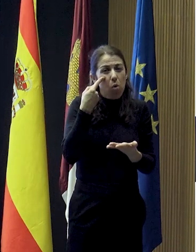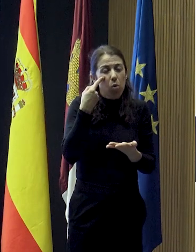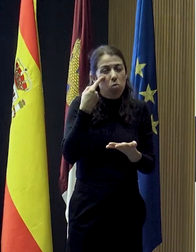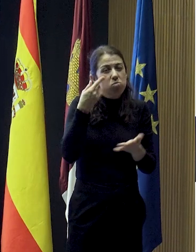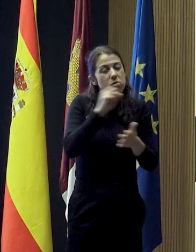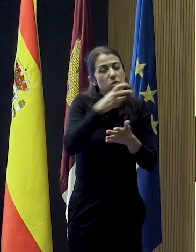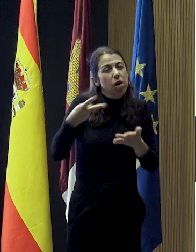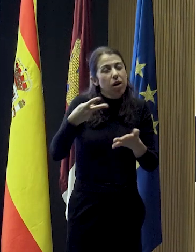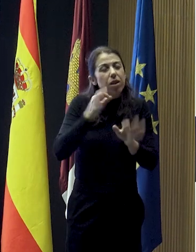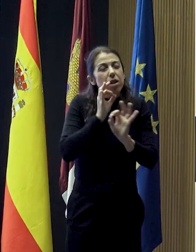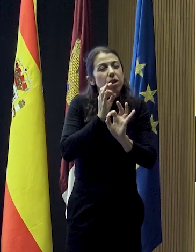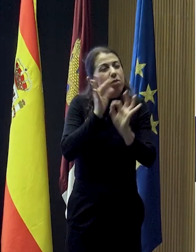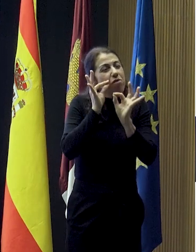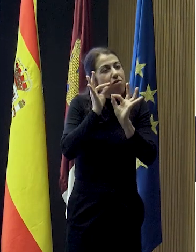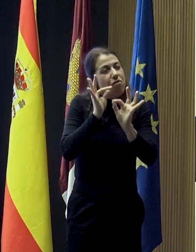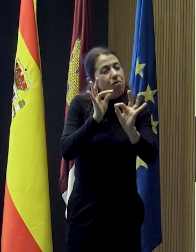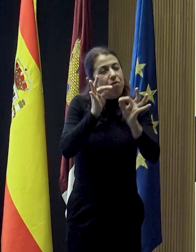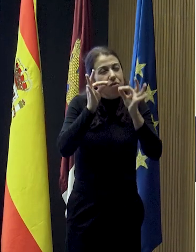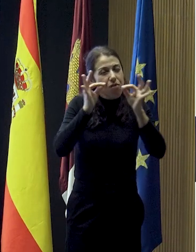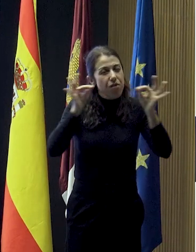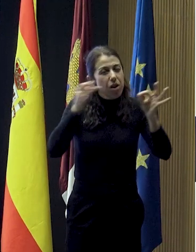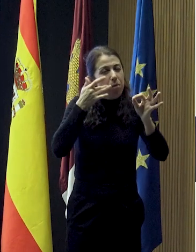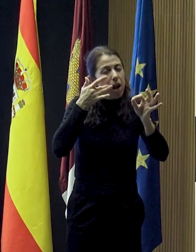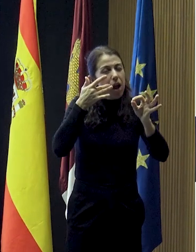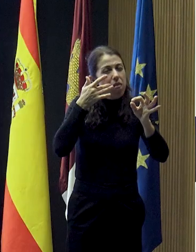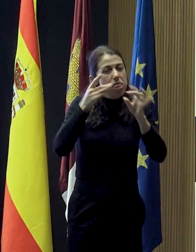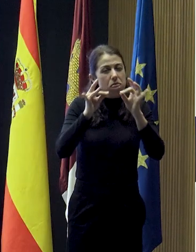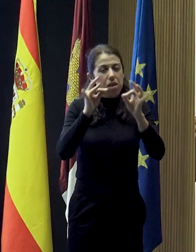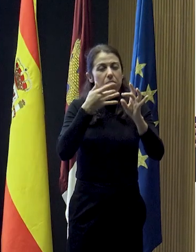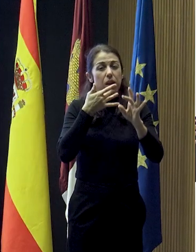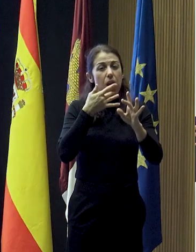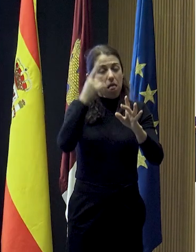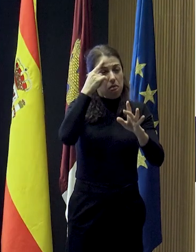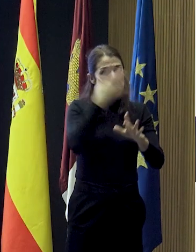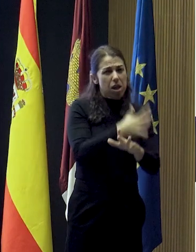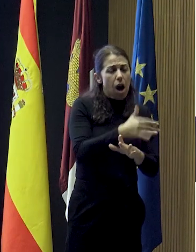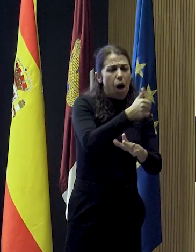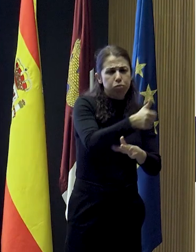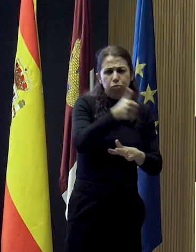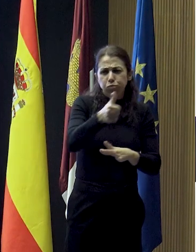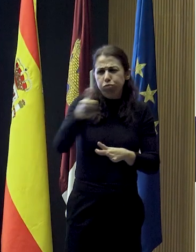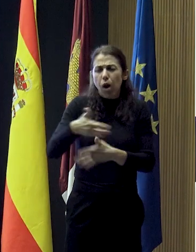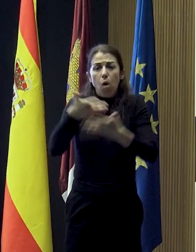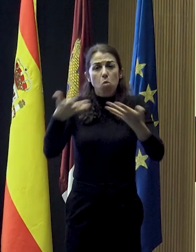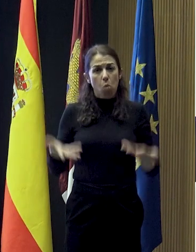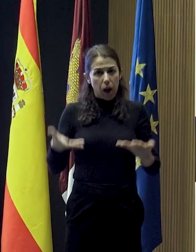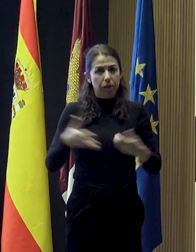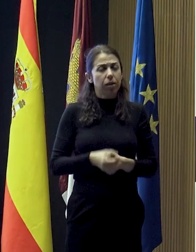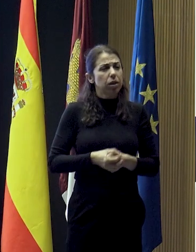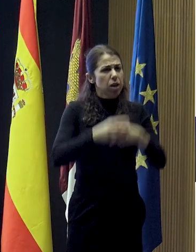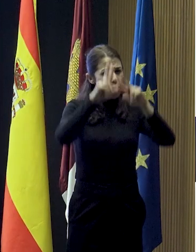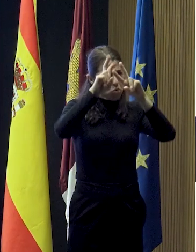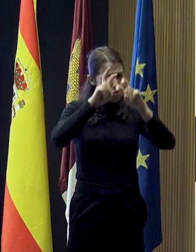que tiene que ser muy fino para realmente definir qué tipo de demencia tenemos. Y este diagnóstico